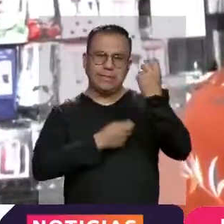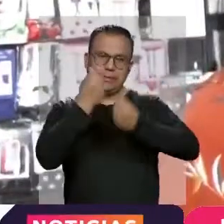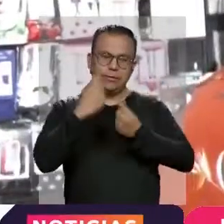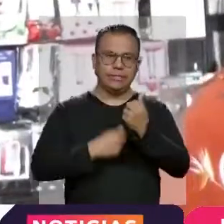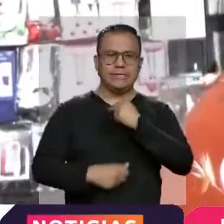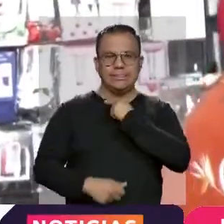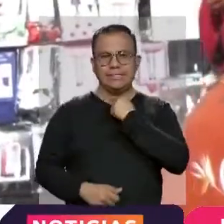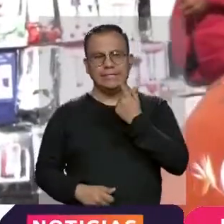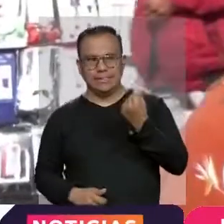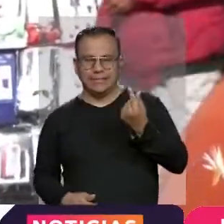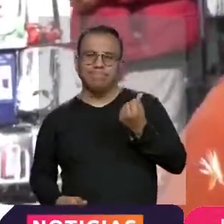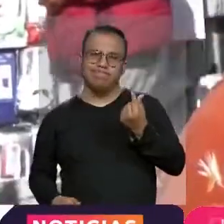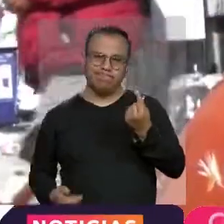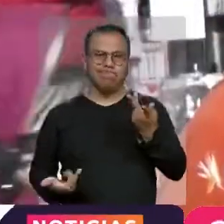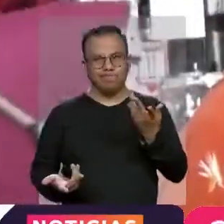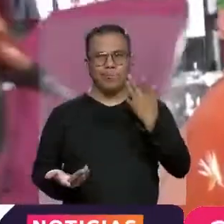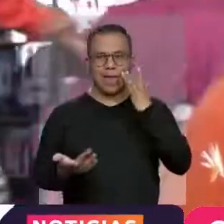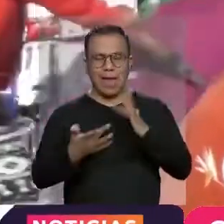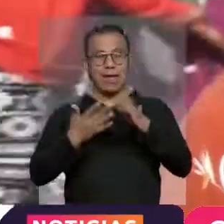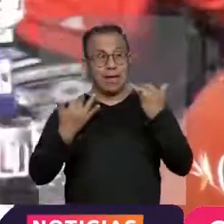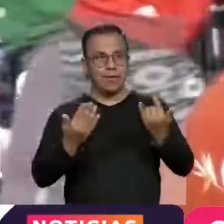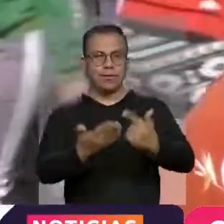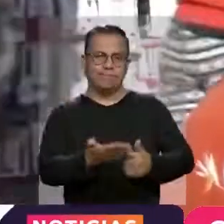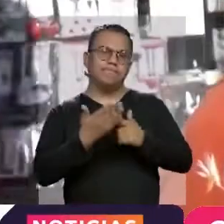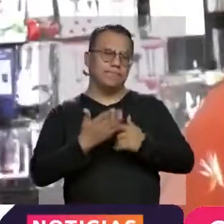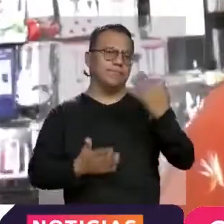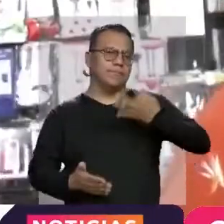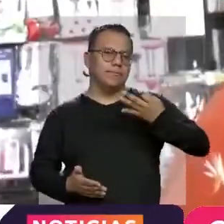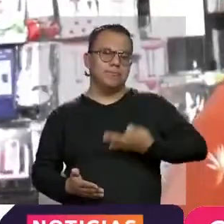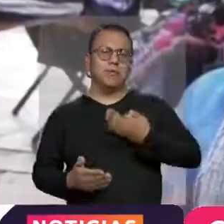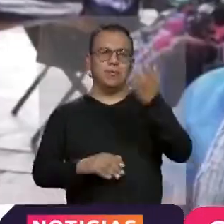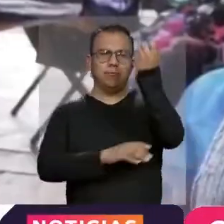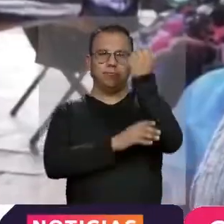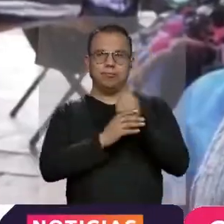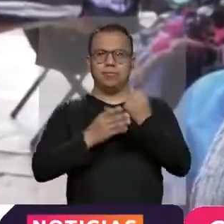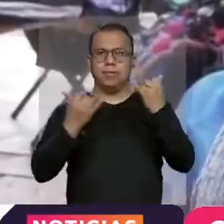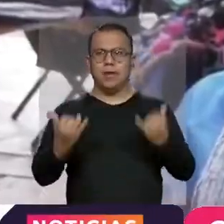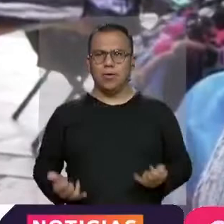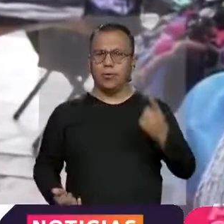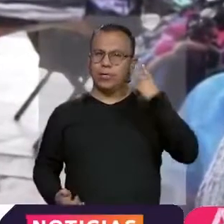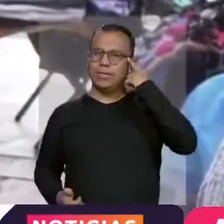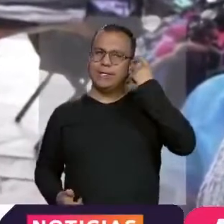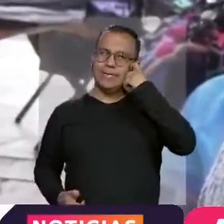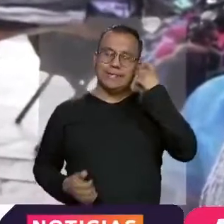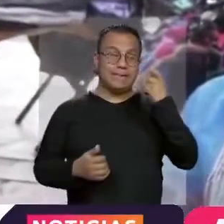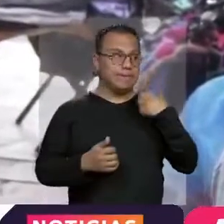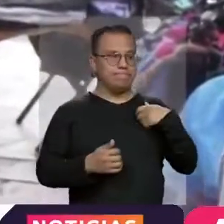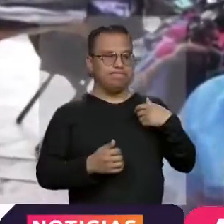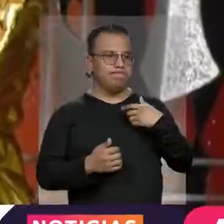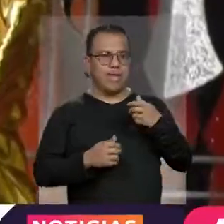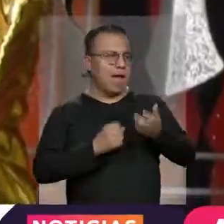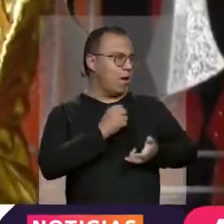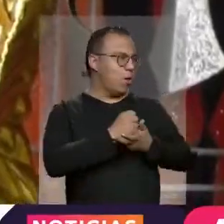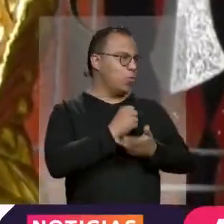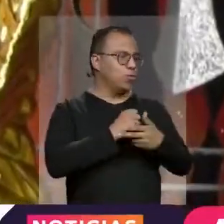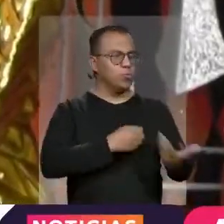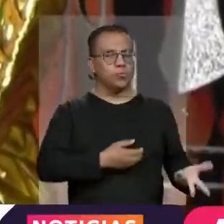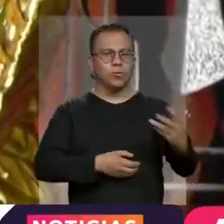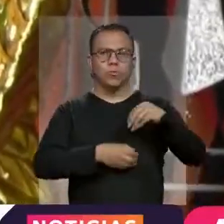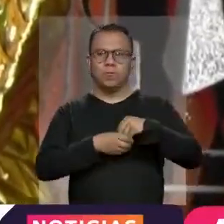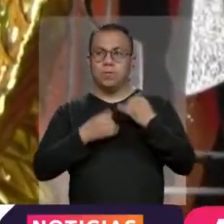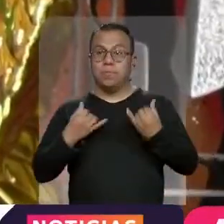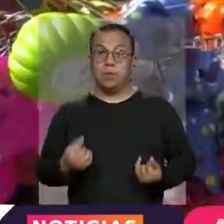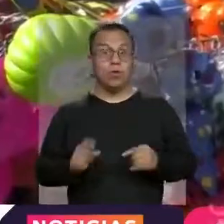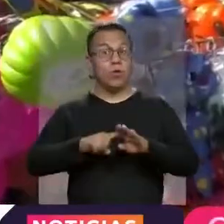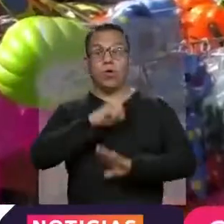económica, como se ha visto, siempre se ha rebajado. Uno se arriesga e invierte los ahorros. Este año pues no se ha